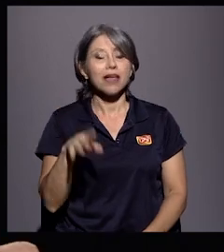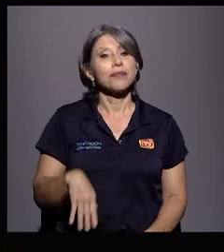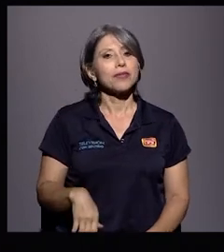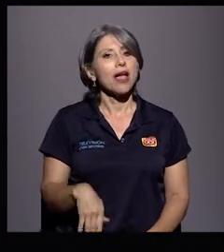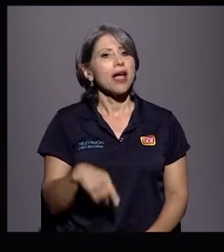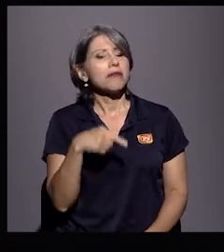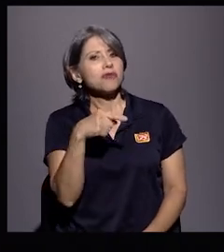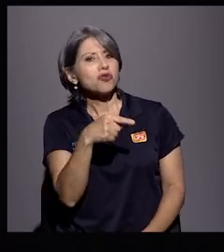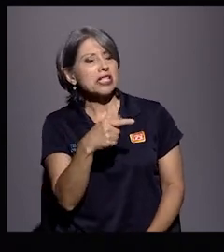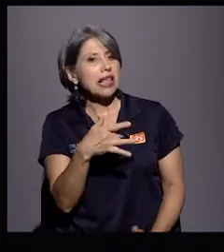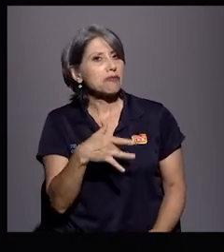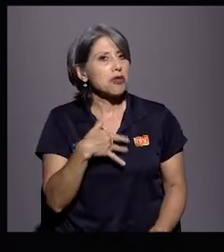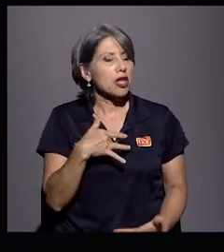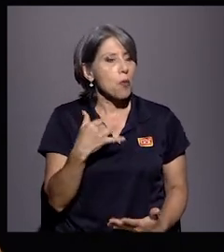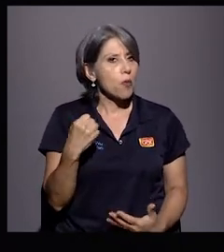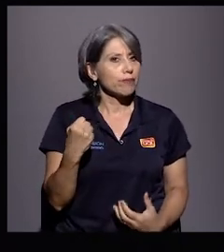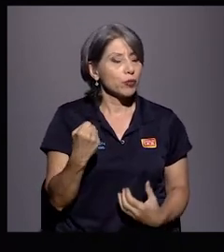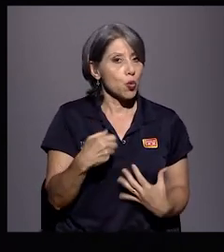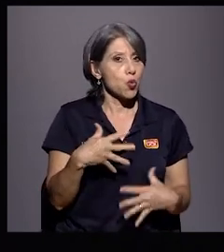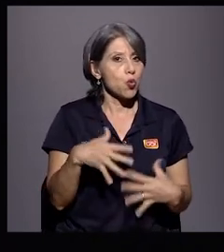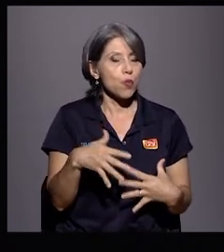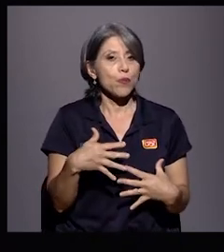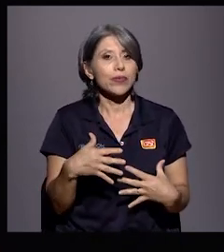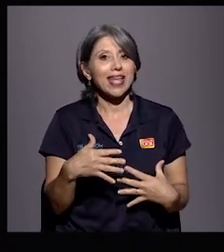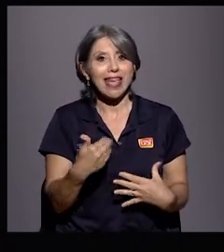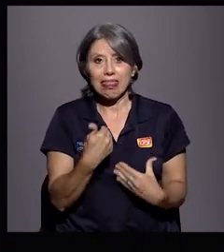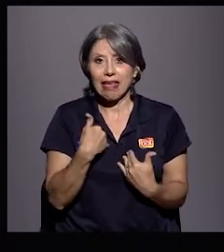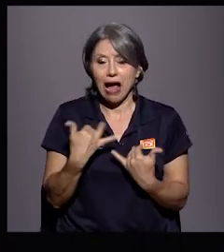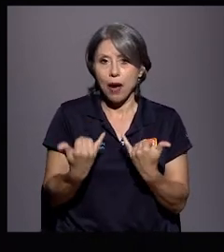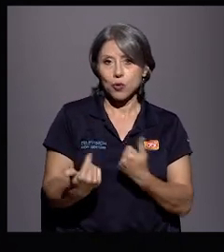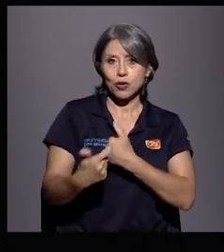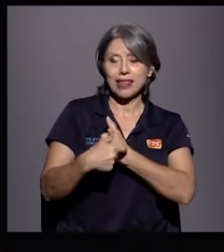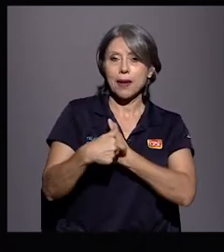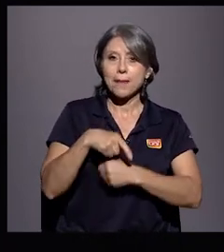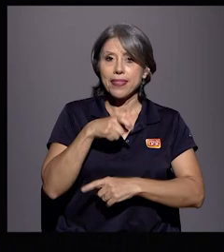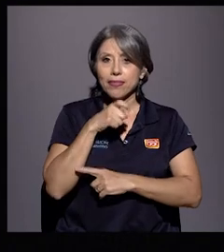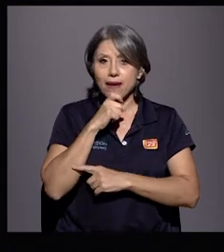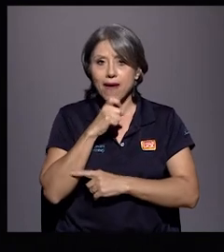no le resulta muy fuerte que tengamos una